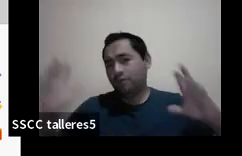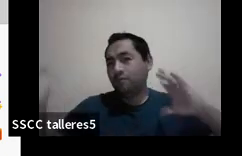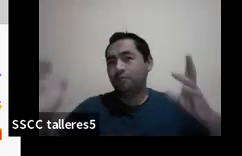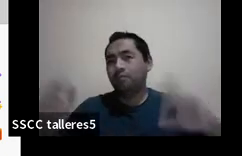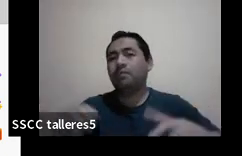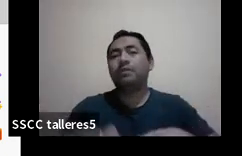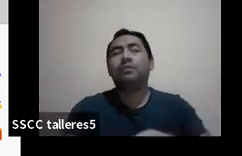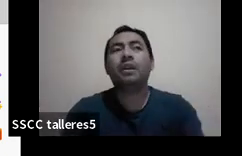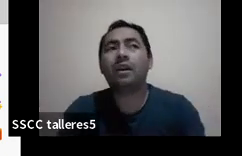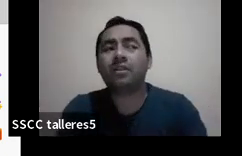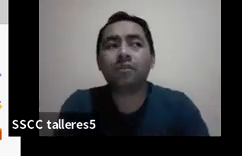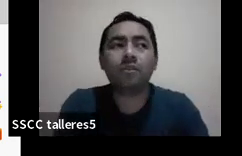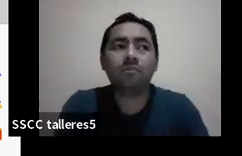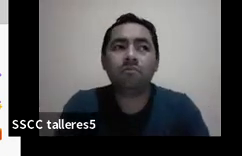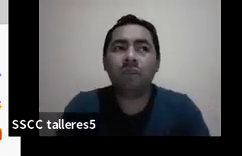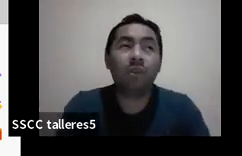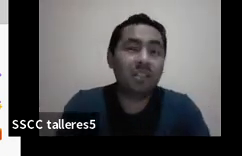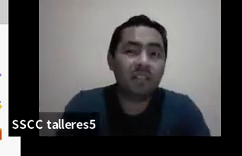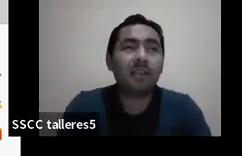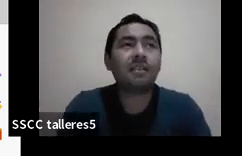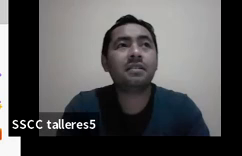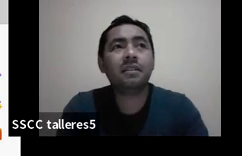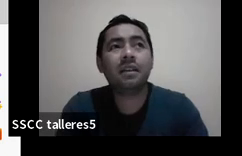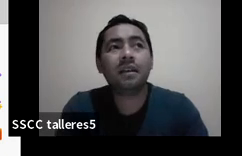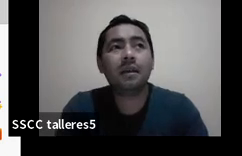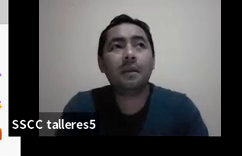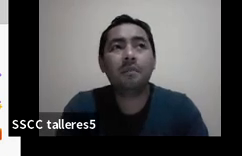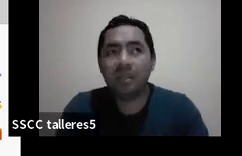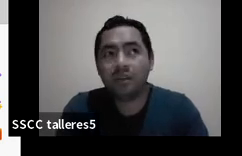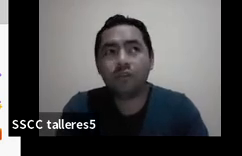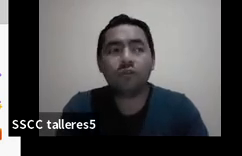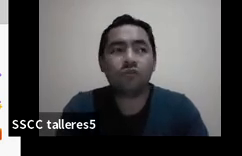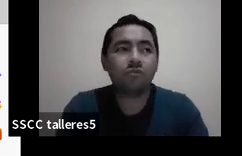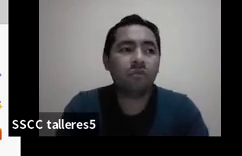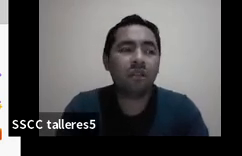forma? Bueno, he visto varios casos de policías, de